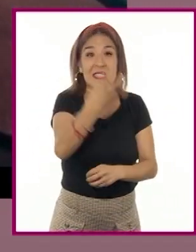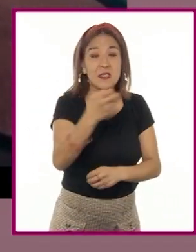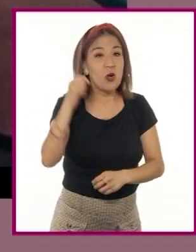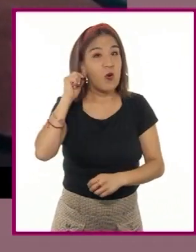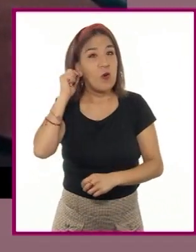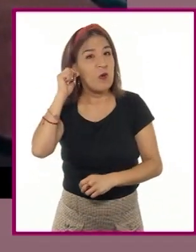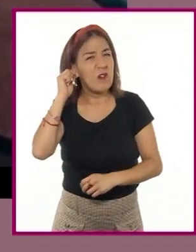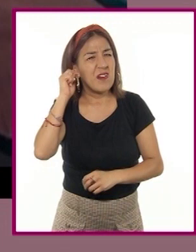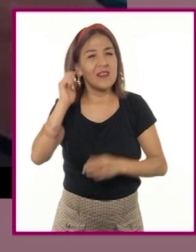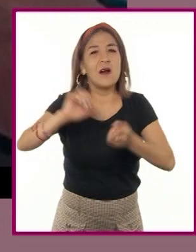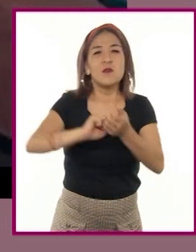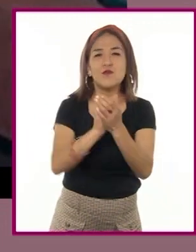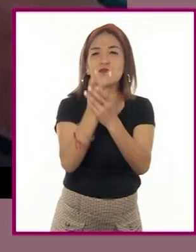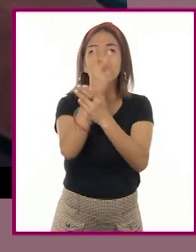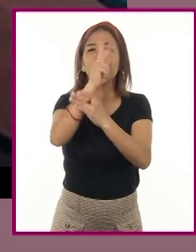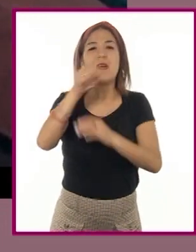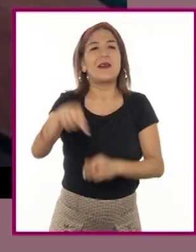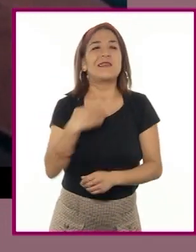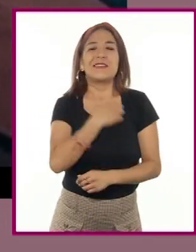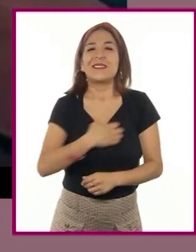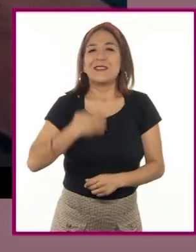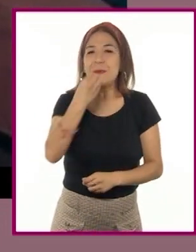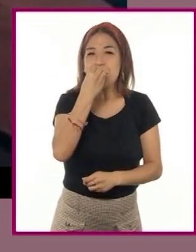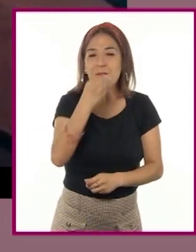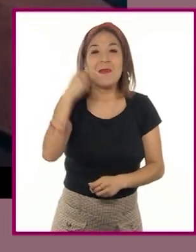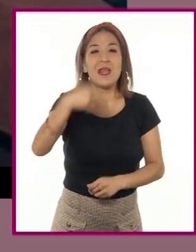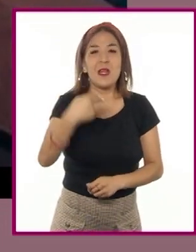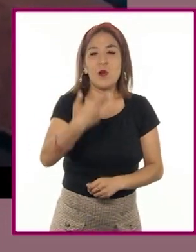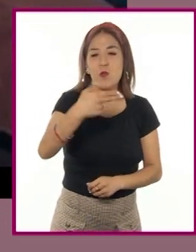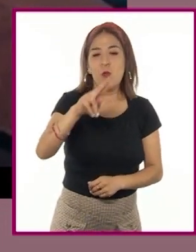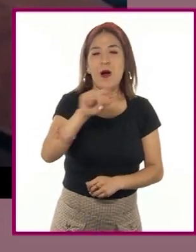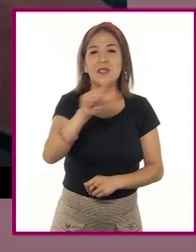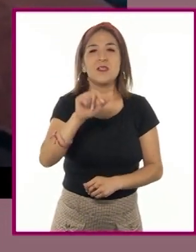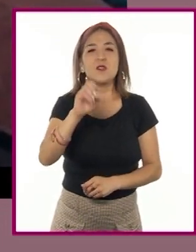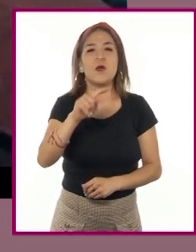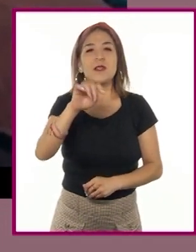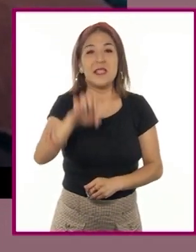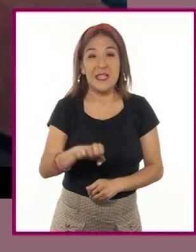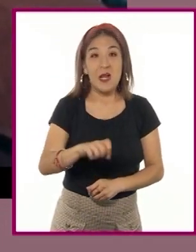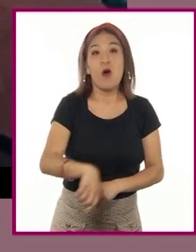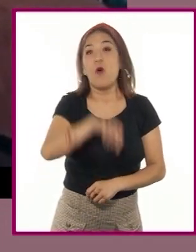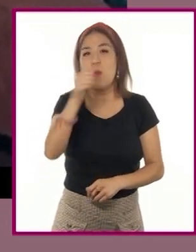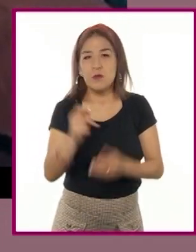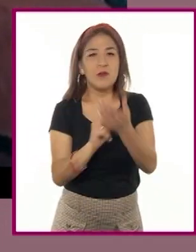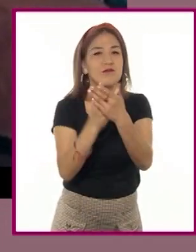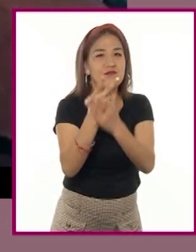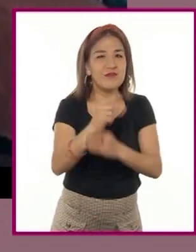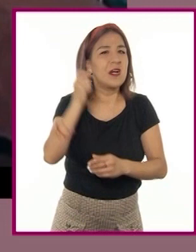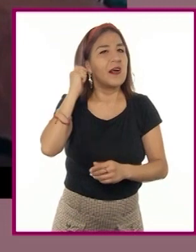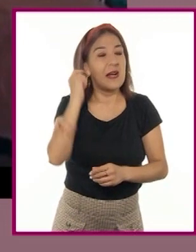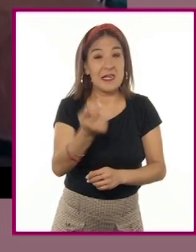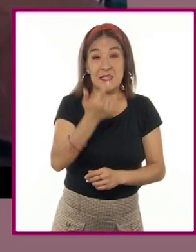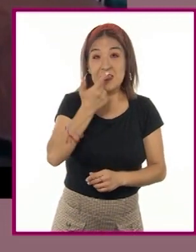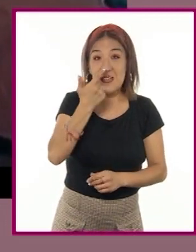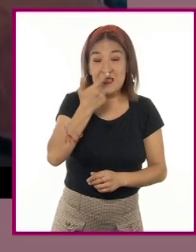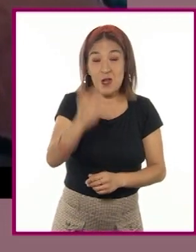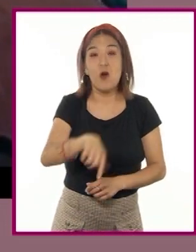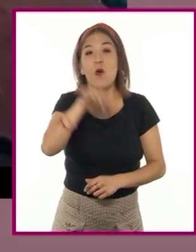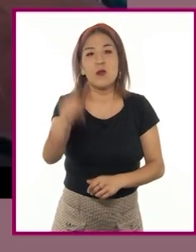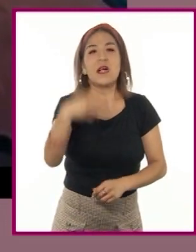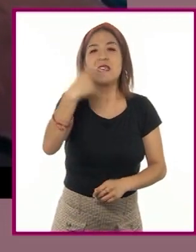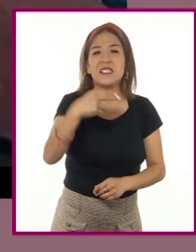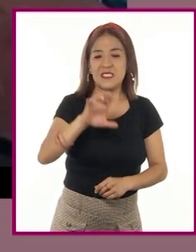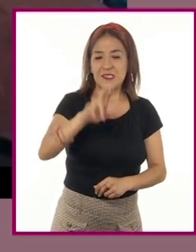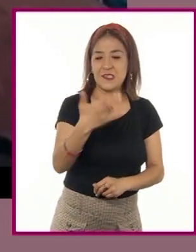buena semilla, que ellos comen gustosos, llamada Guasontli, de la otra semilla, de la nariz otra más llamada